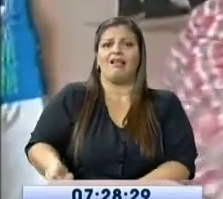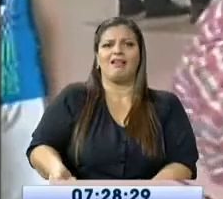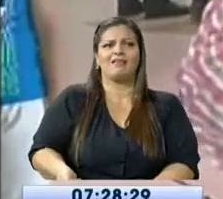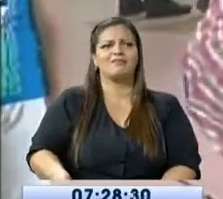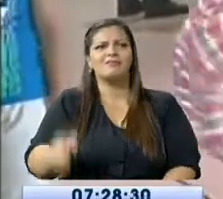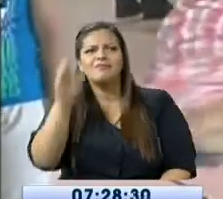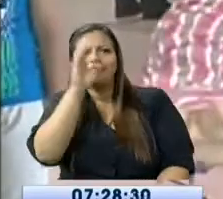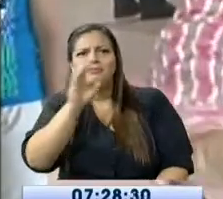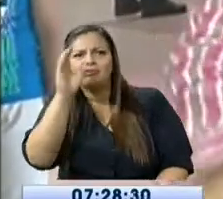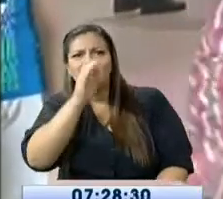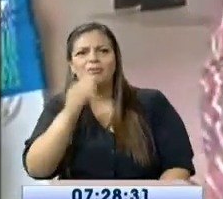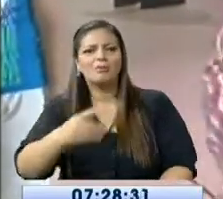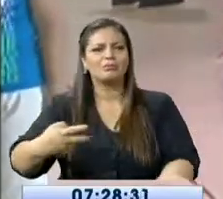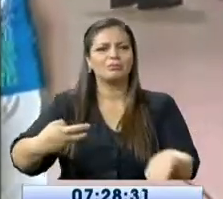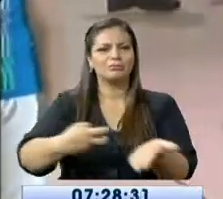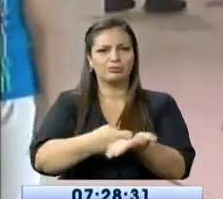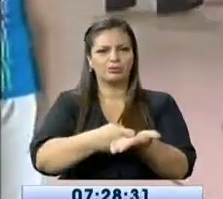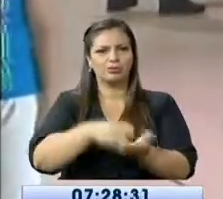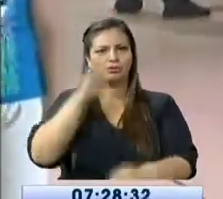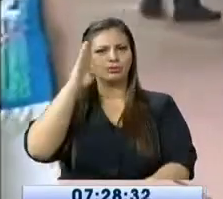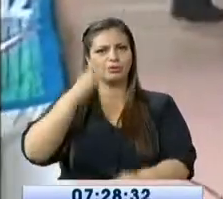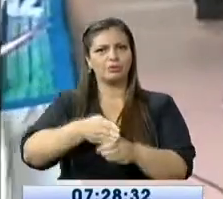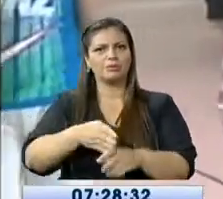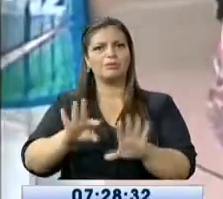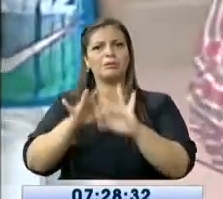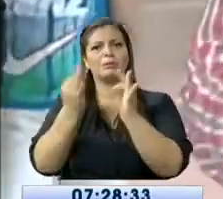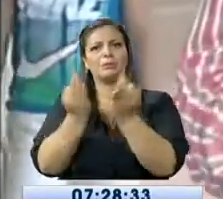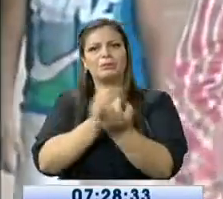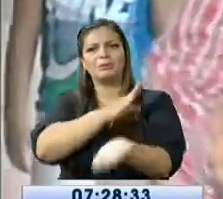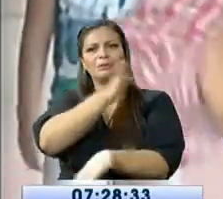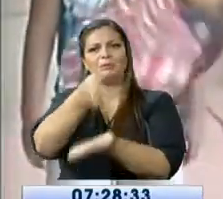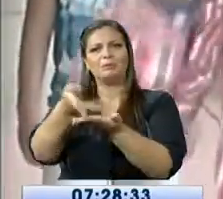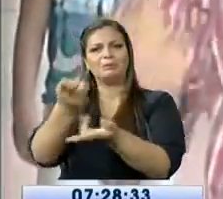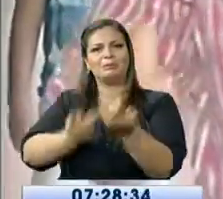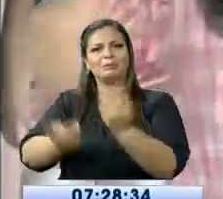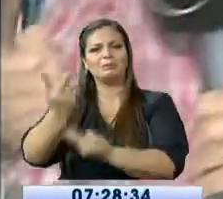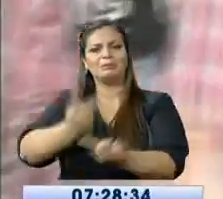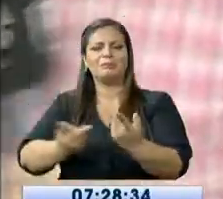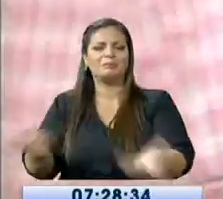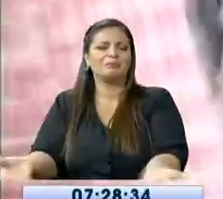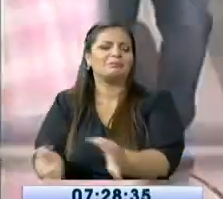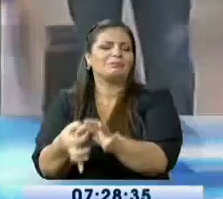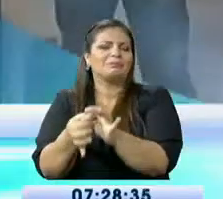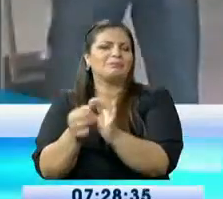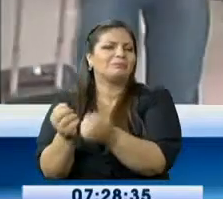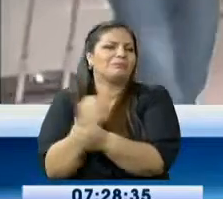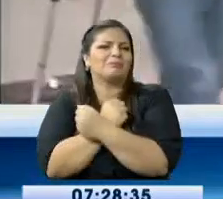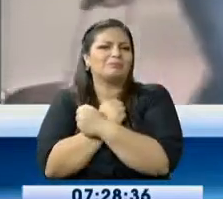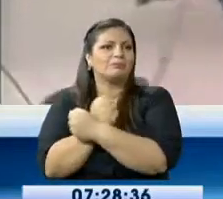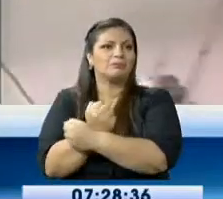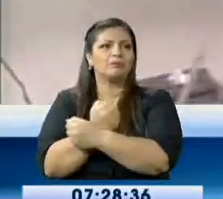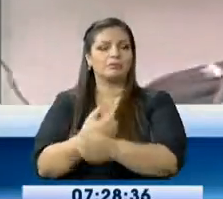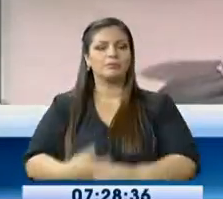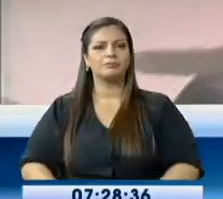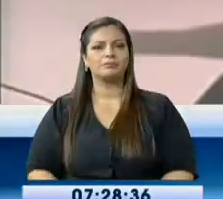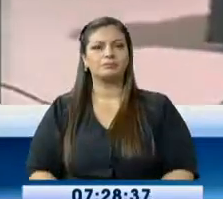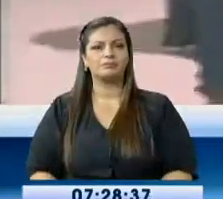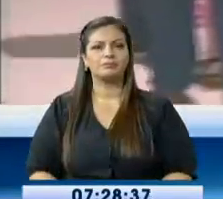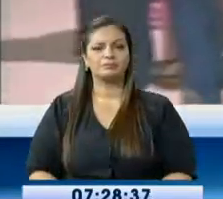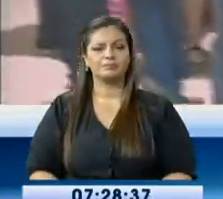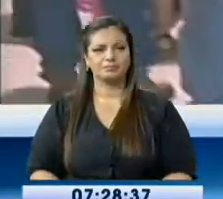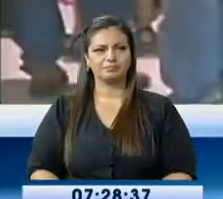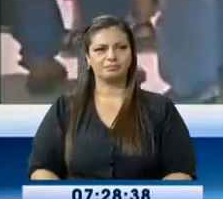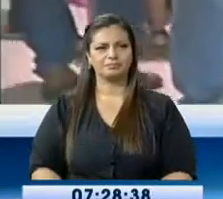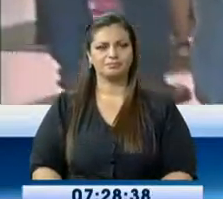a reunirse con sus seres queridos y disfrutar de la Nochebuena, del espíritu navideño, a recordar del nacimiento de nuestro